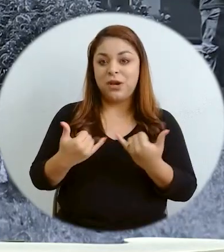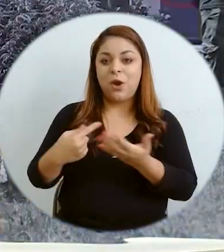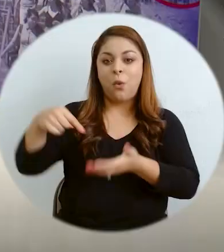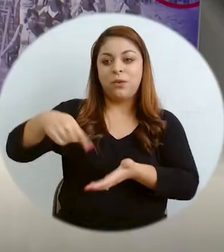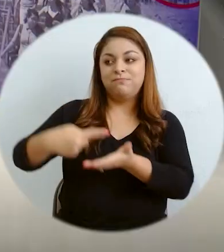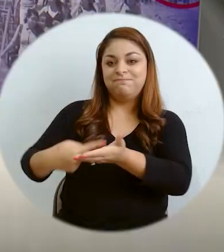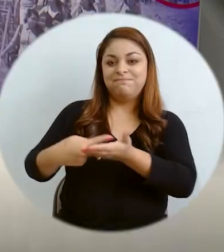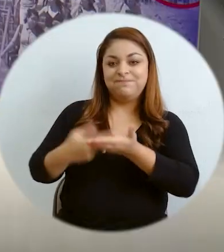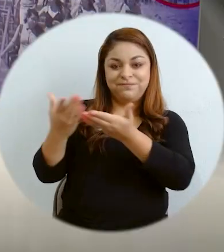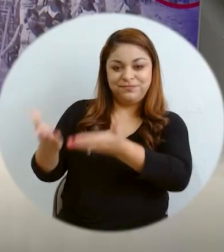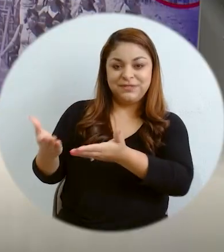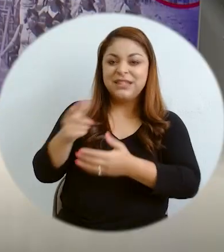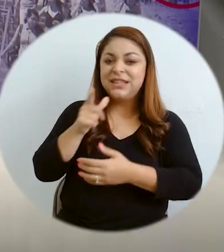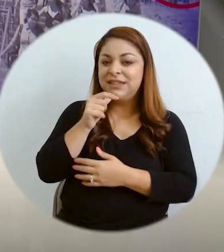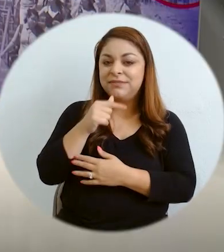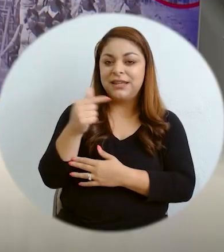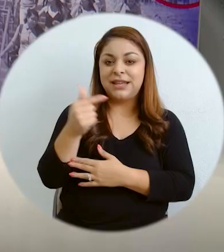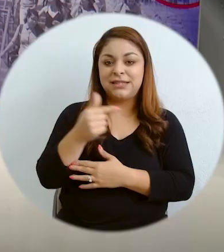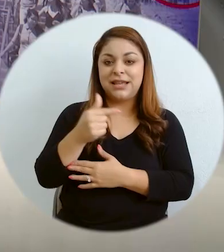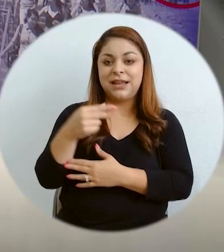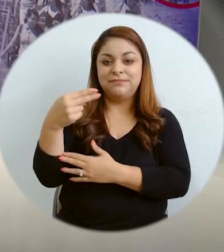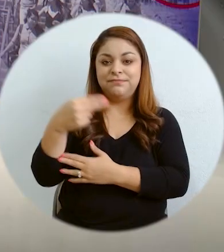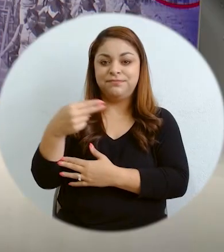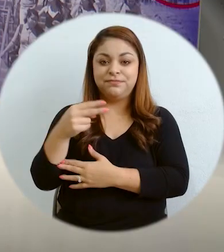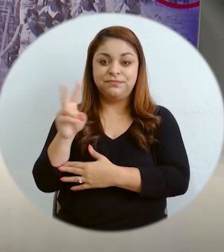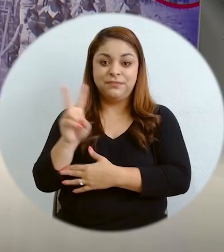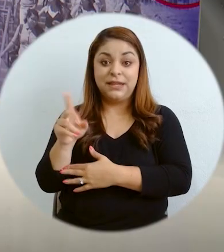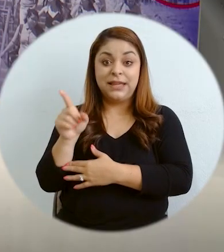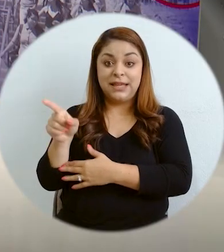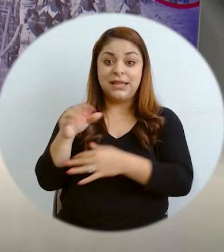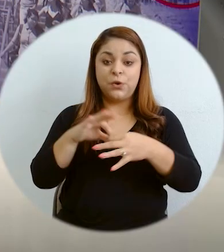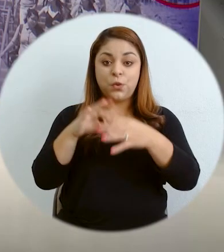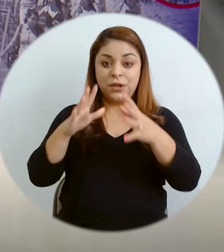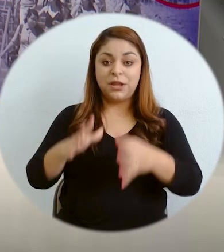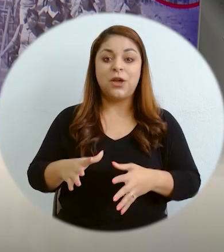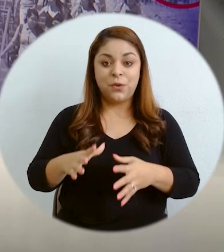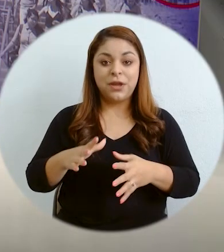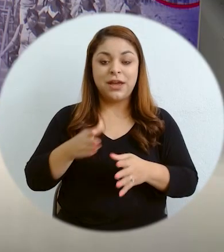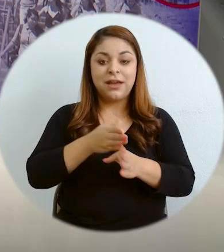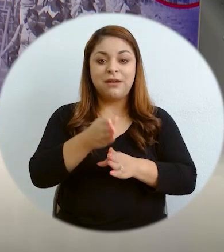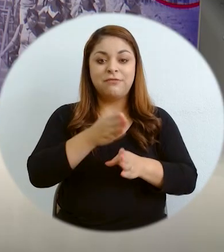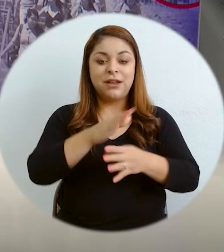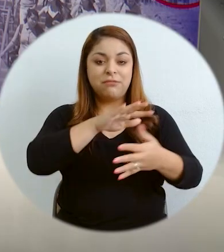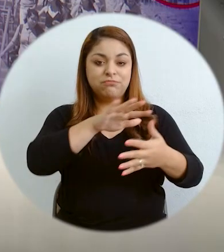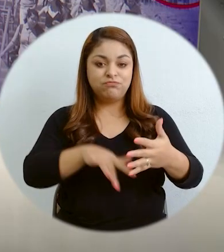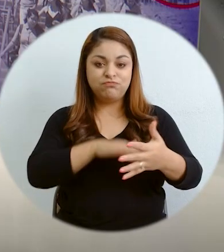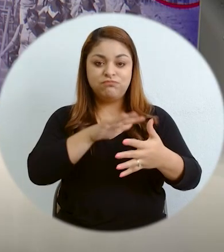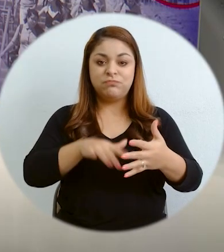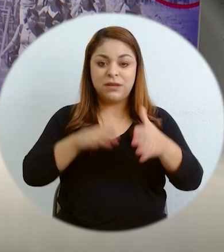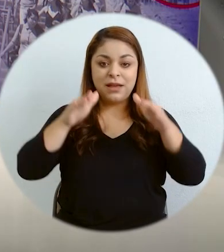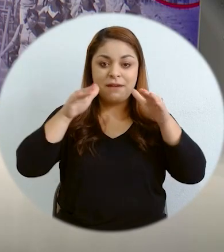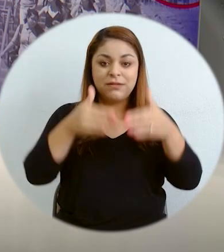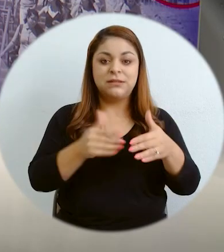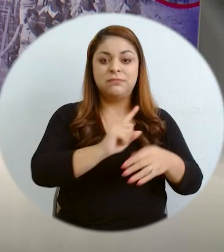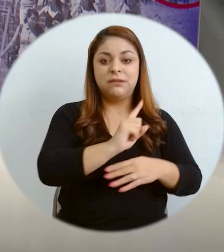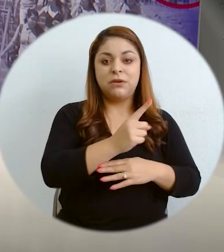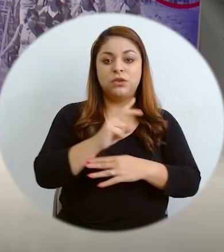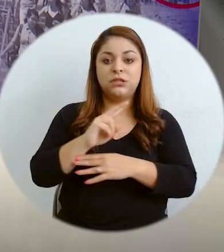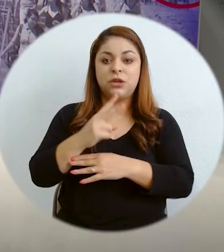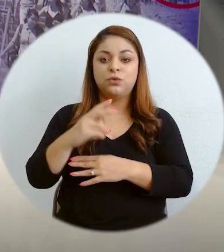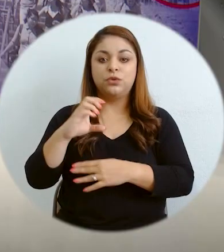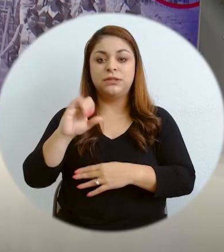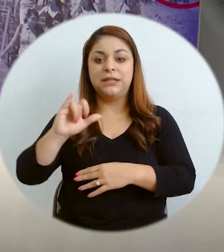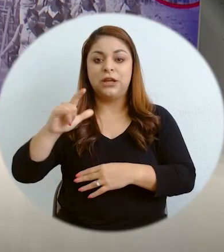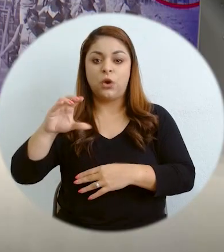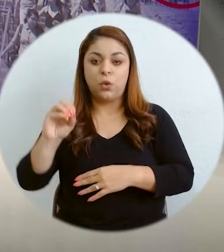hoy. Está con nosotros Graciela Herrera Villalobos, quien es coordinadora de la carrera de Pedagogía con énfasis en primero y segundo ciclo de